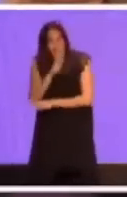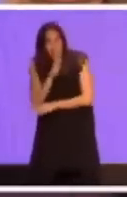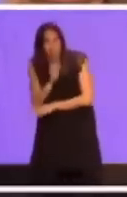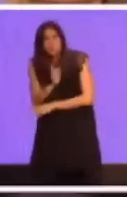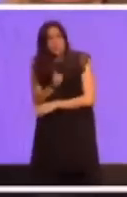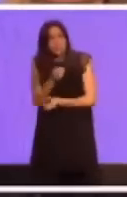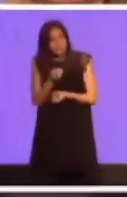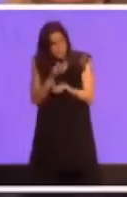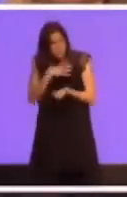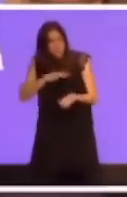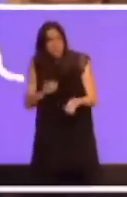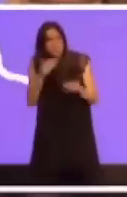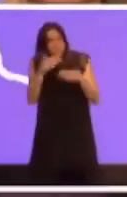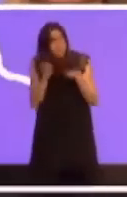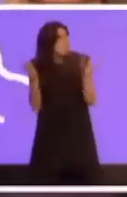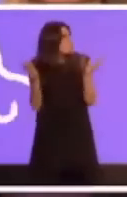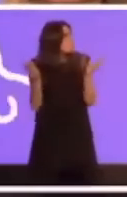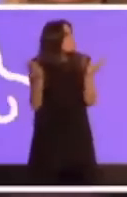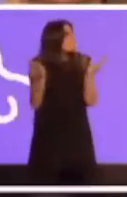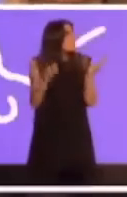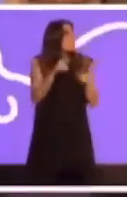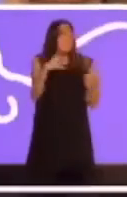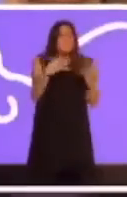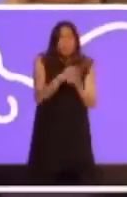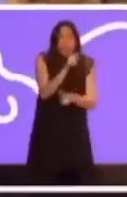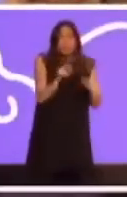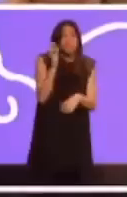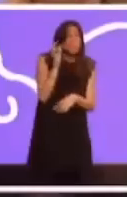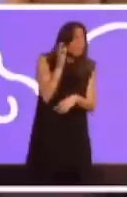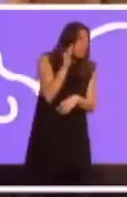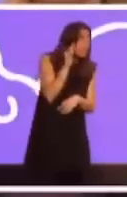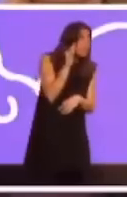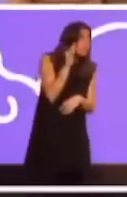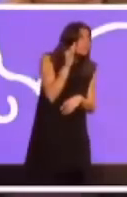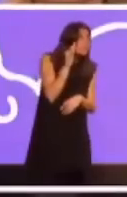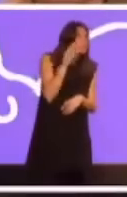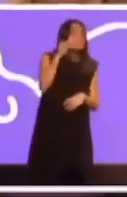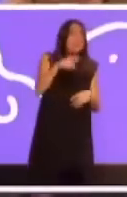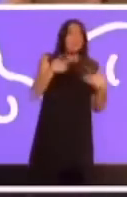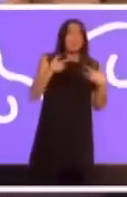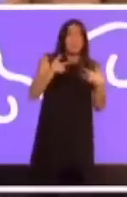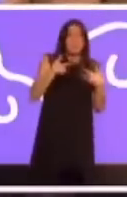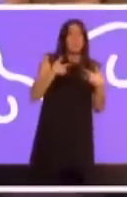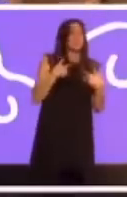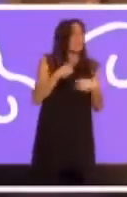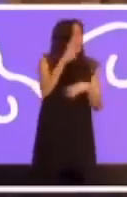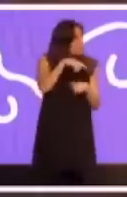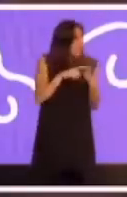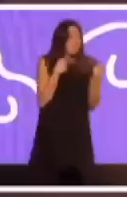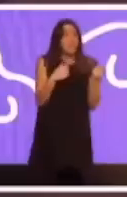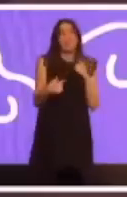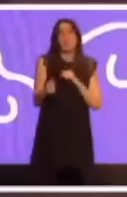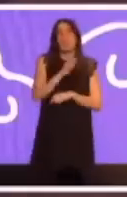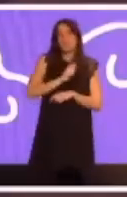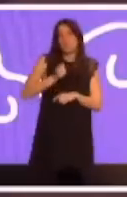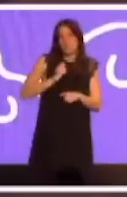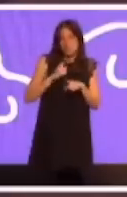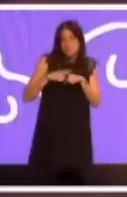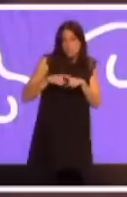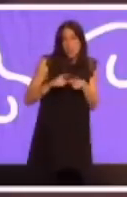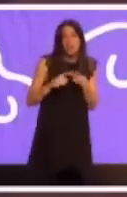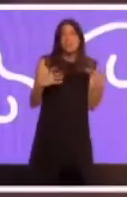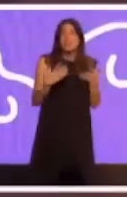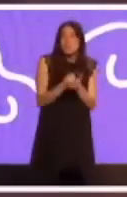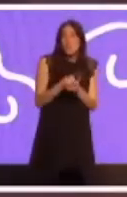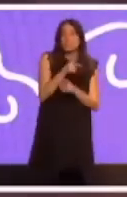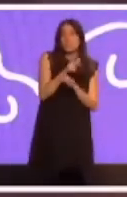todo el mundo y particularmente todas las mujeres también las víctimas de trata las de explotación sexual tengan